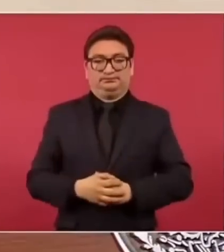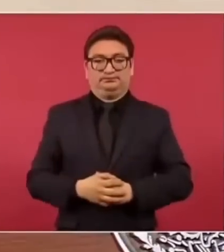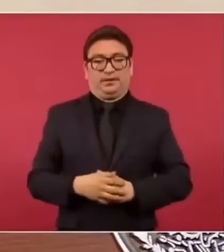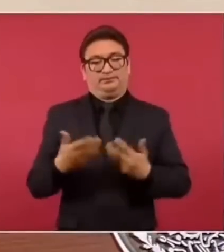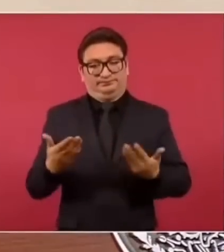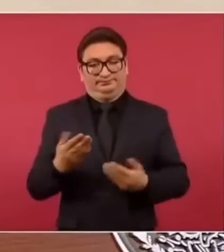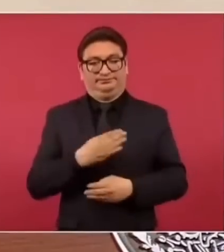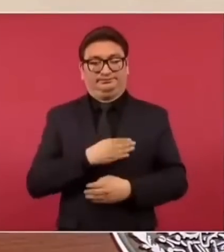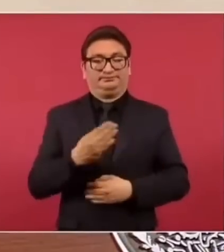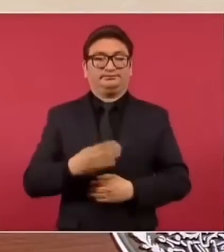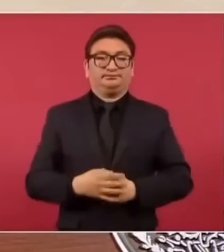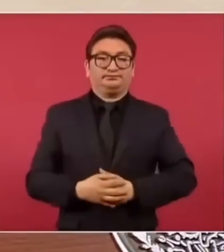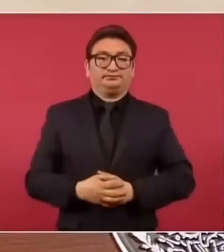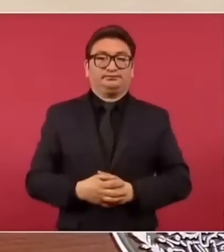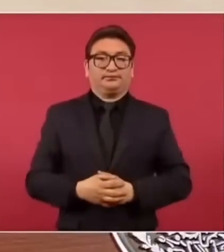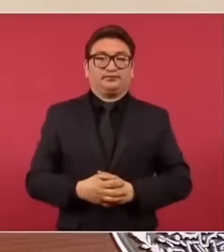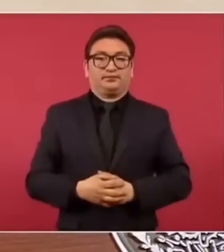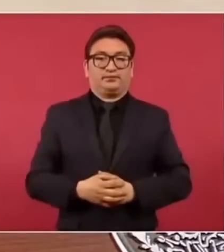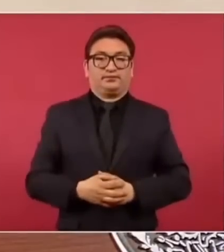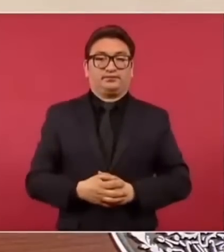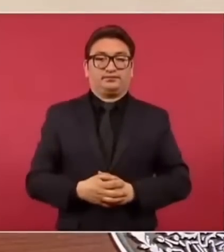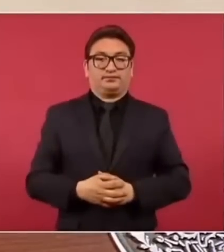Bueno, entonces